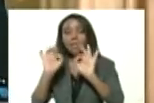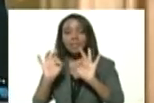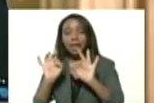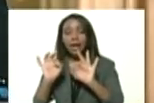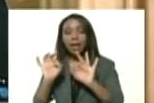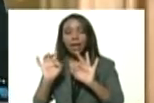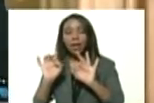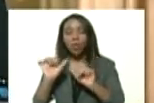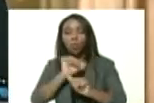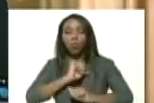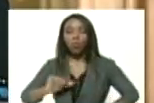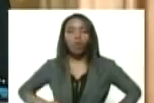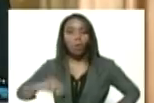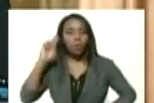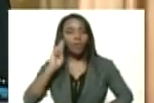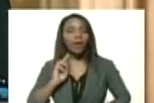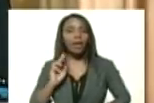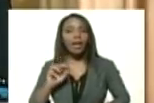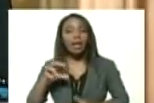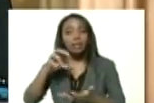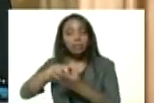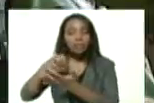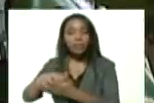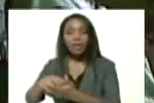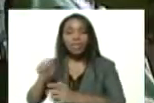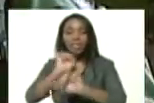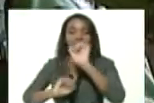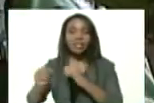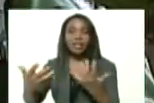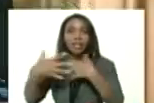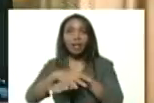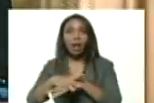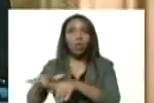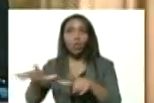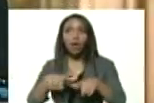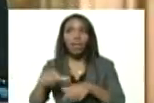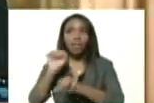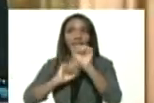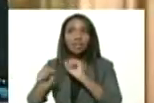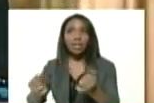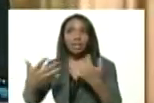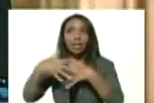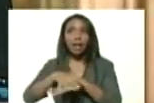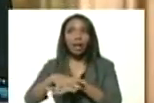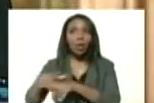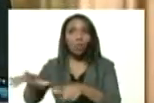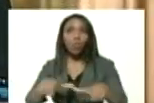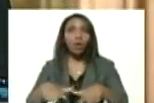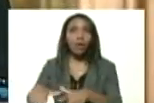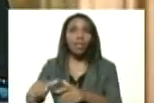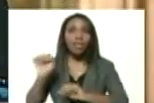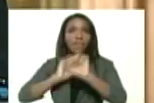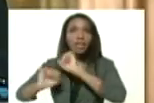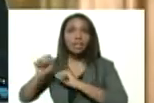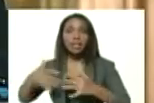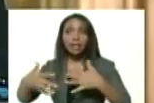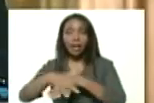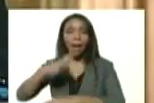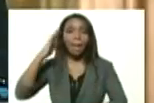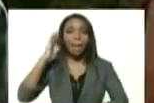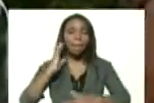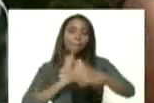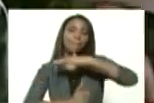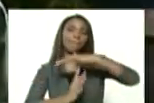bolivariana regiones de defensa integral zonas de defensa integral áreas de defensa integral ejército bolivariano